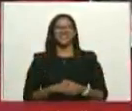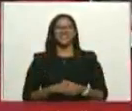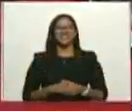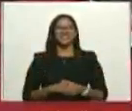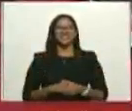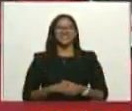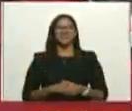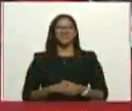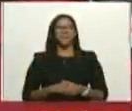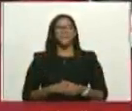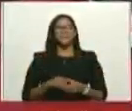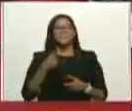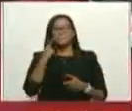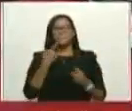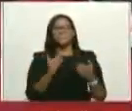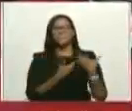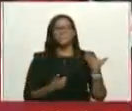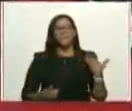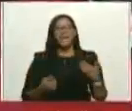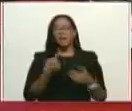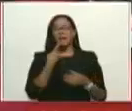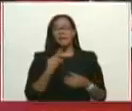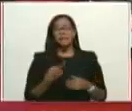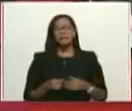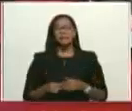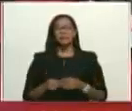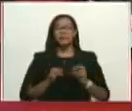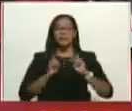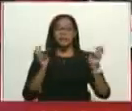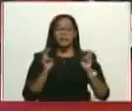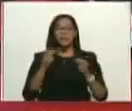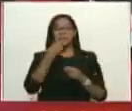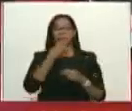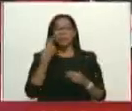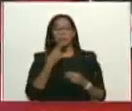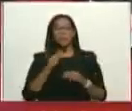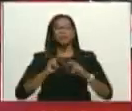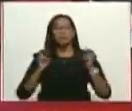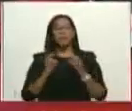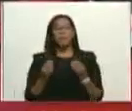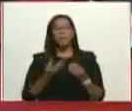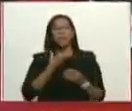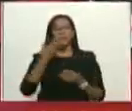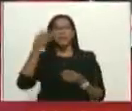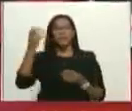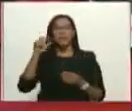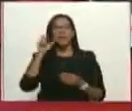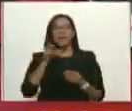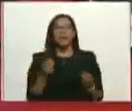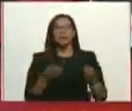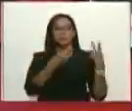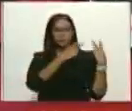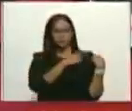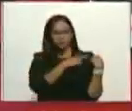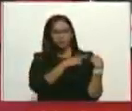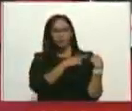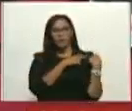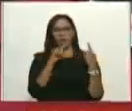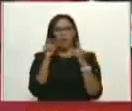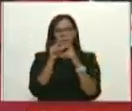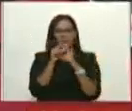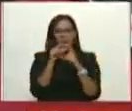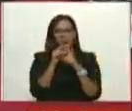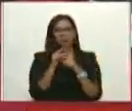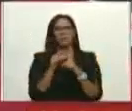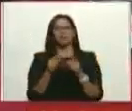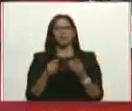es. Mire, presidente, les decía que el tema del juramento es un tema muy espiritual. La gente lo asume con una responsabilidad, es la palabra, hemos hablado de